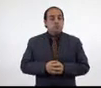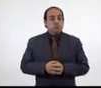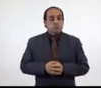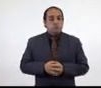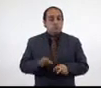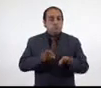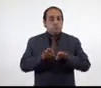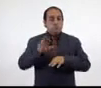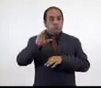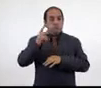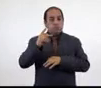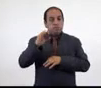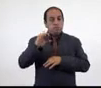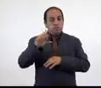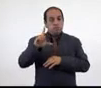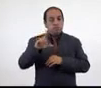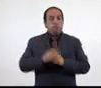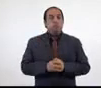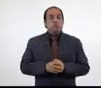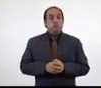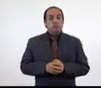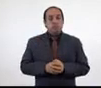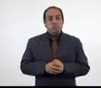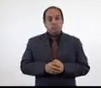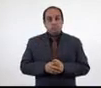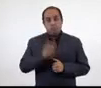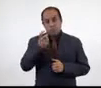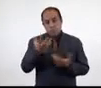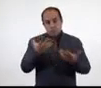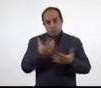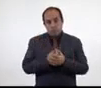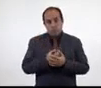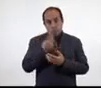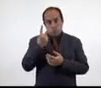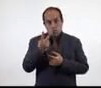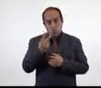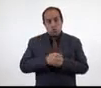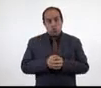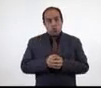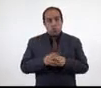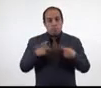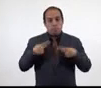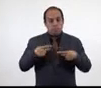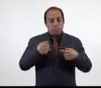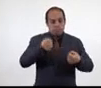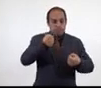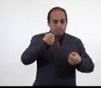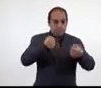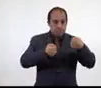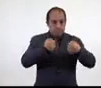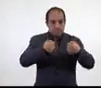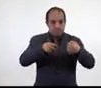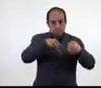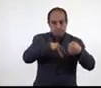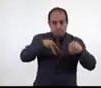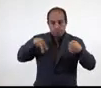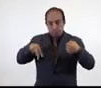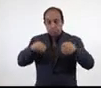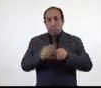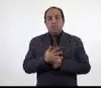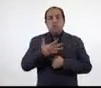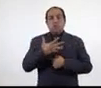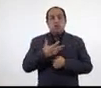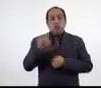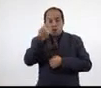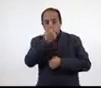desde el PCL. Esto se realiza con dos conductores por tren para hacer una revisión de las cabinas en paralelo